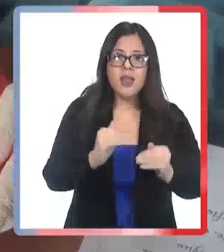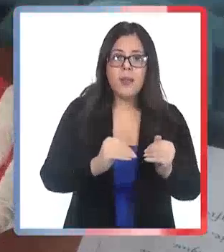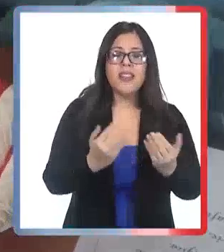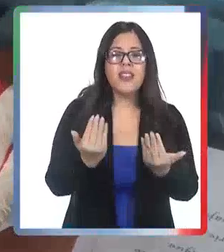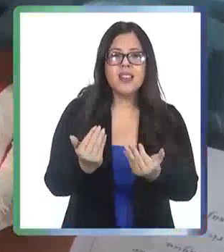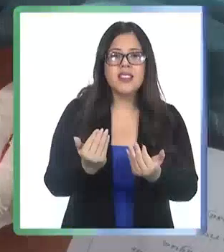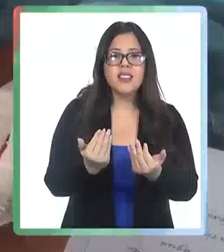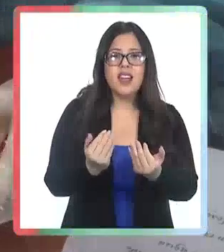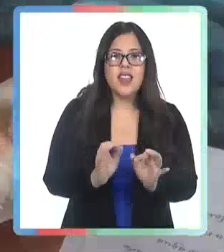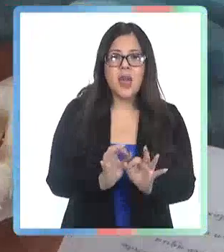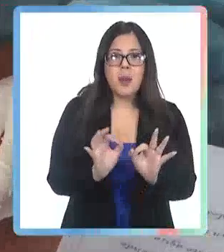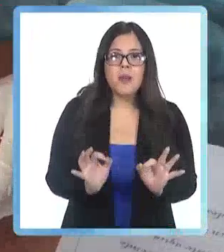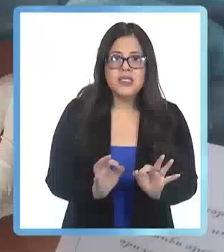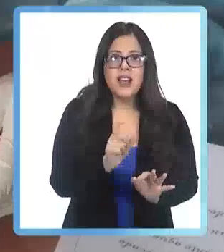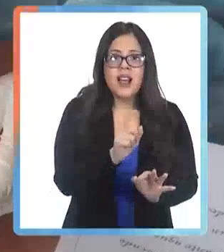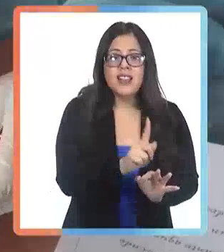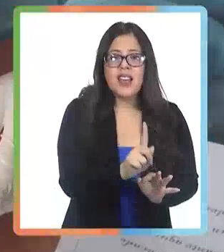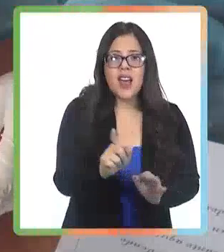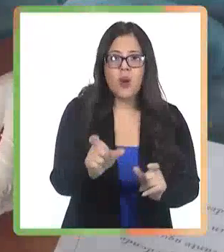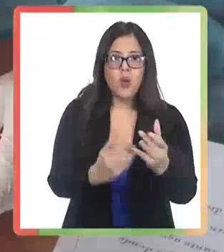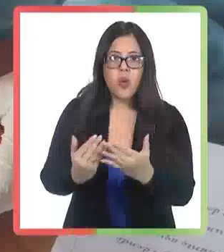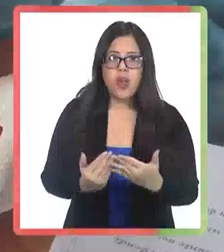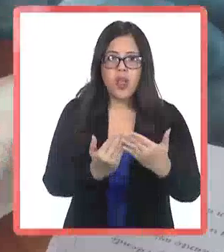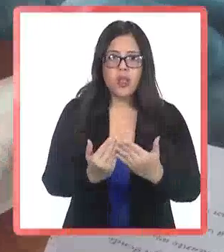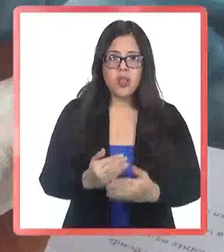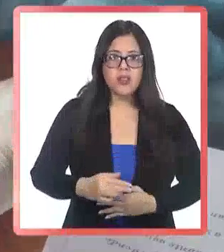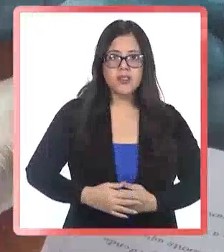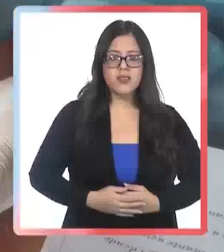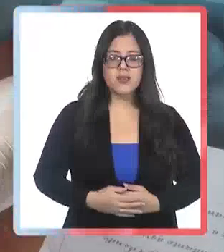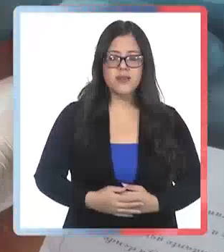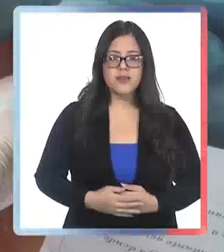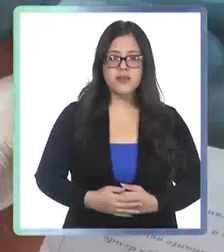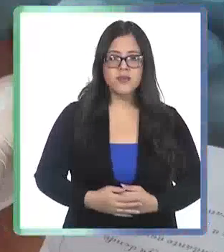necesidades educativas especiales de cada paciente estudiante.